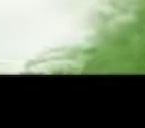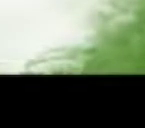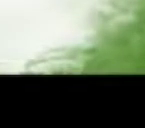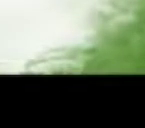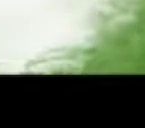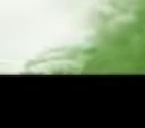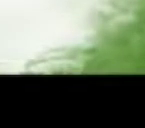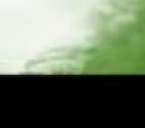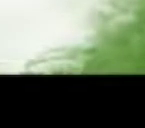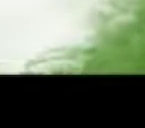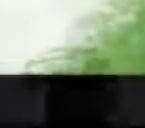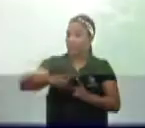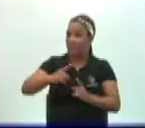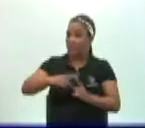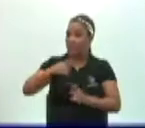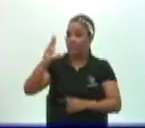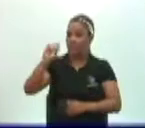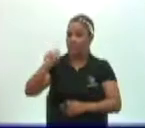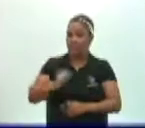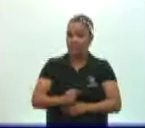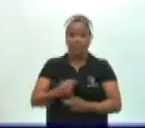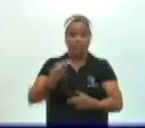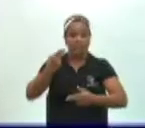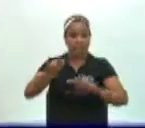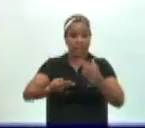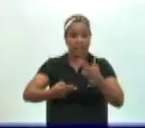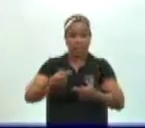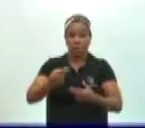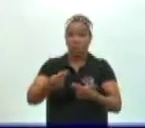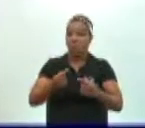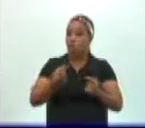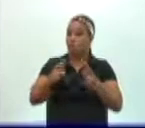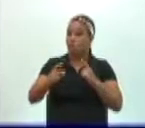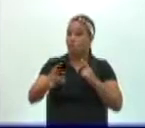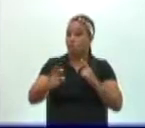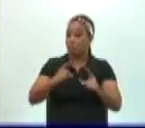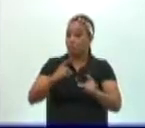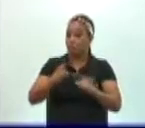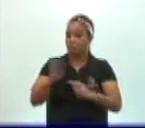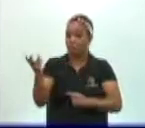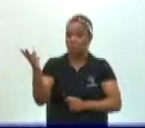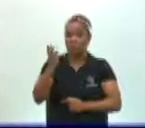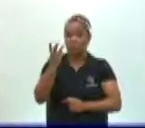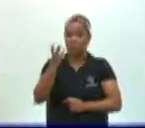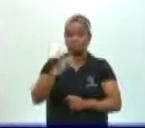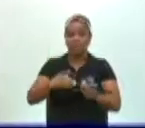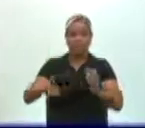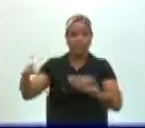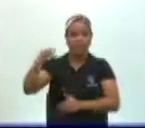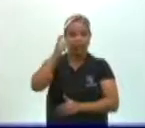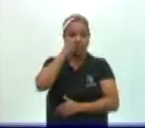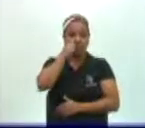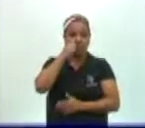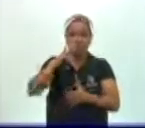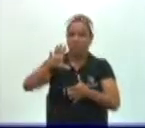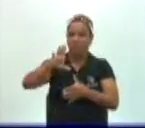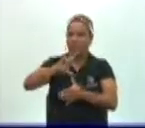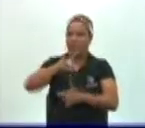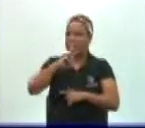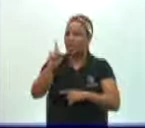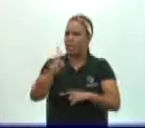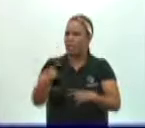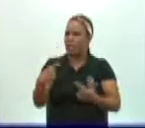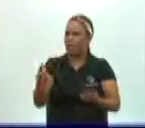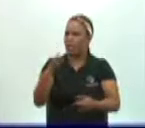Una segunda actividad dice, elabora una conversación entre estos tres grandes hombres de América. ¿Qué le preguntarías tú a